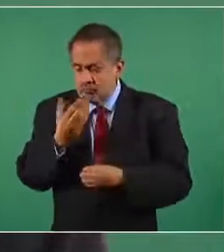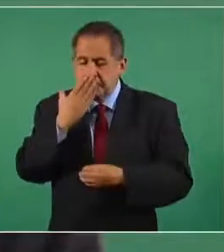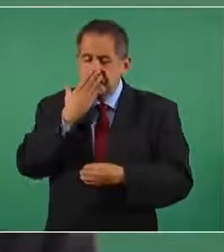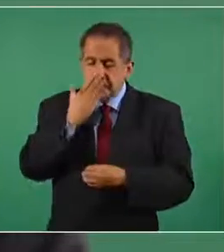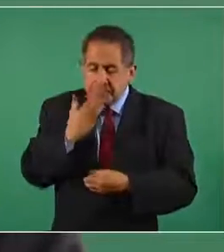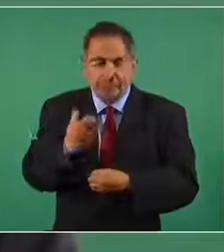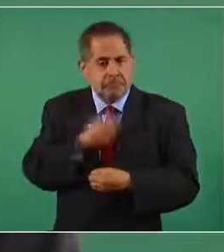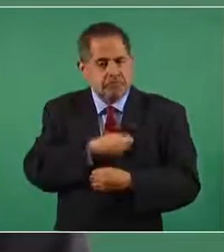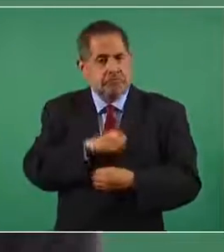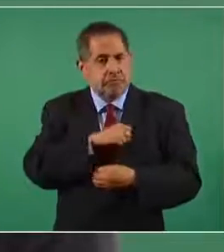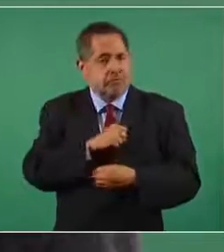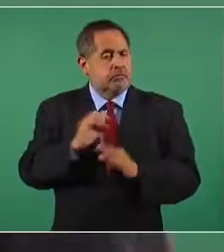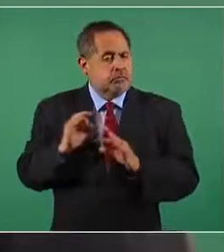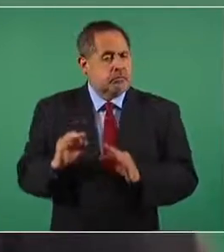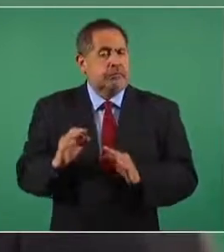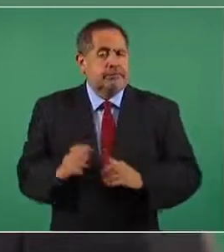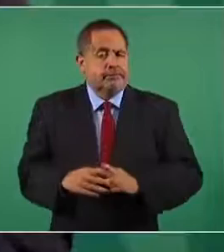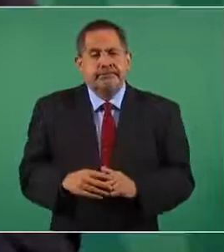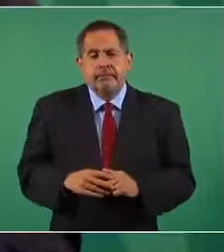no